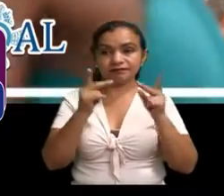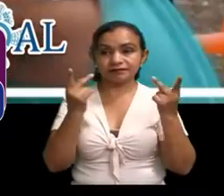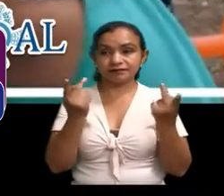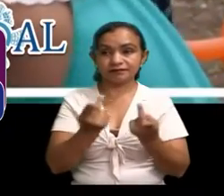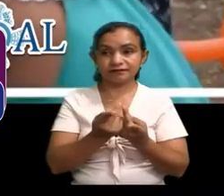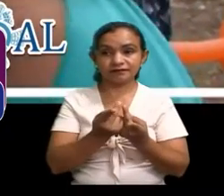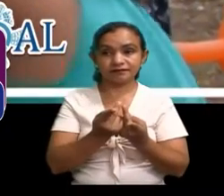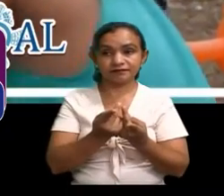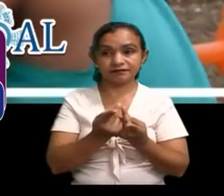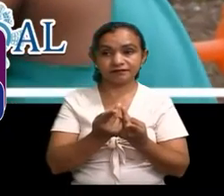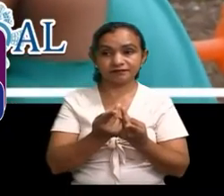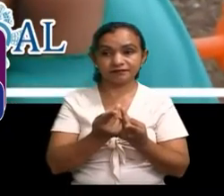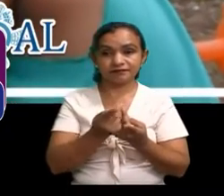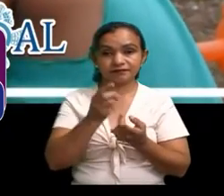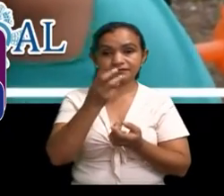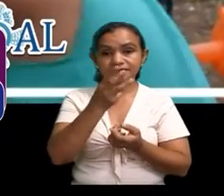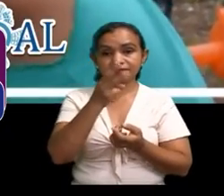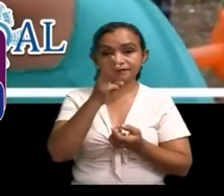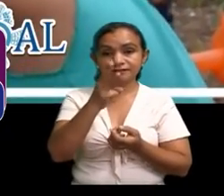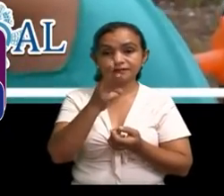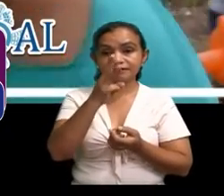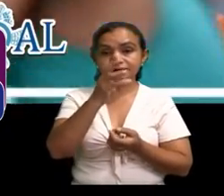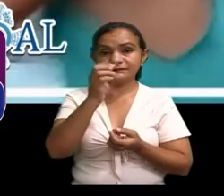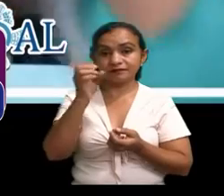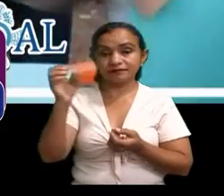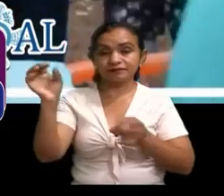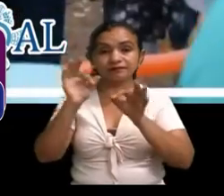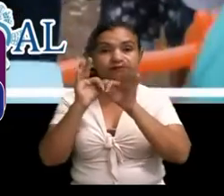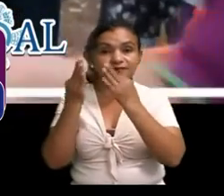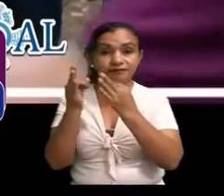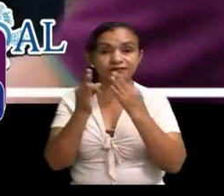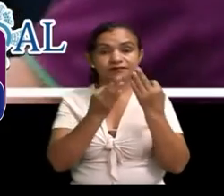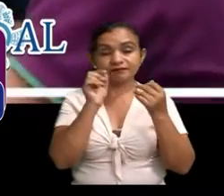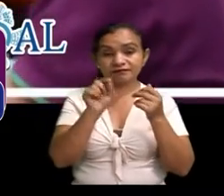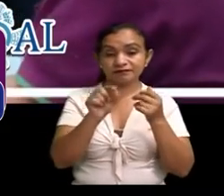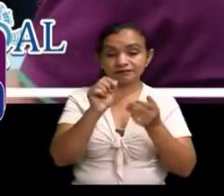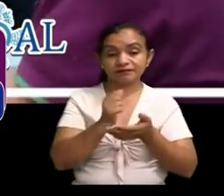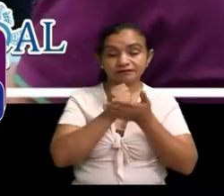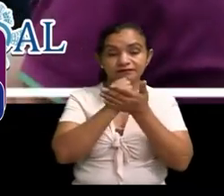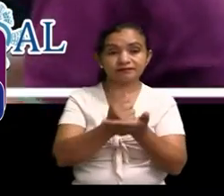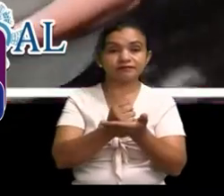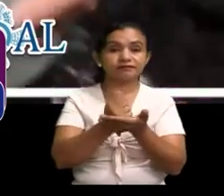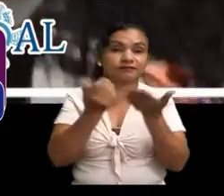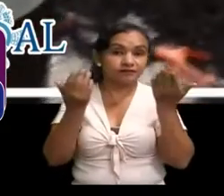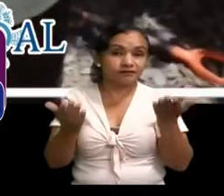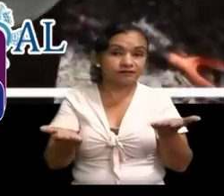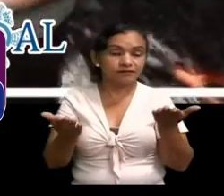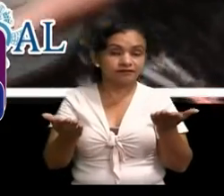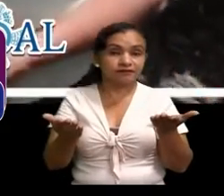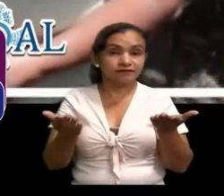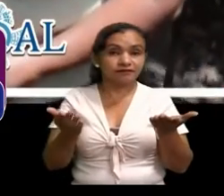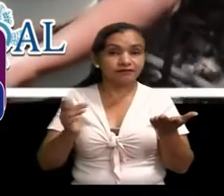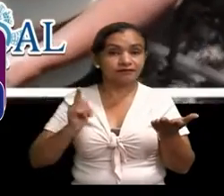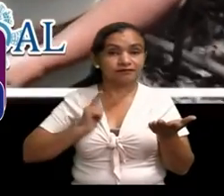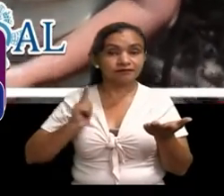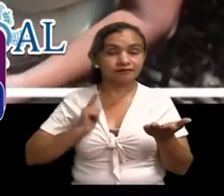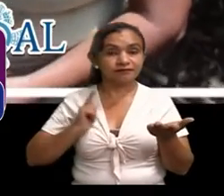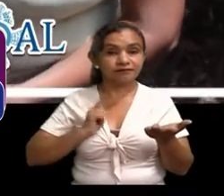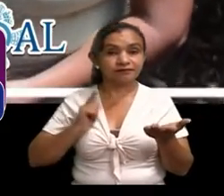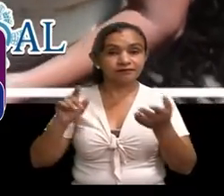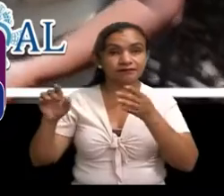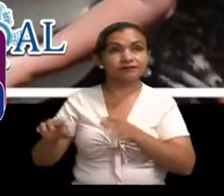población, son 300 familias las que fueron favorecidas ahí, y entonces había... Y es que es una